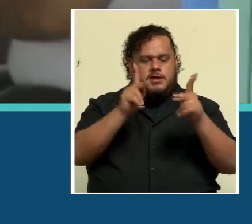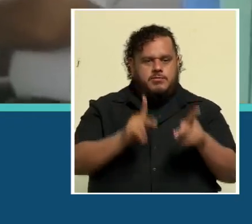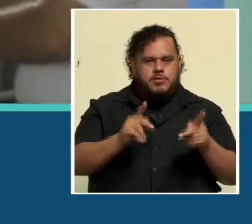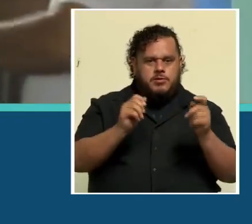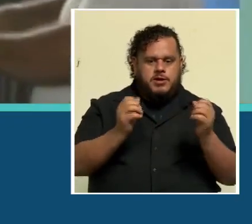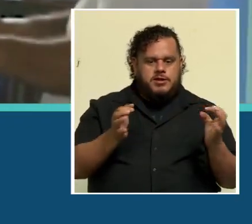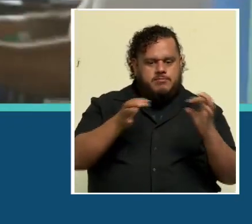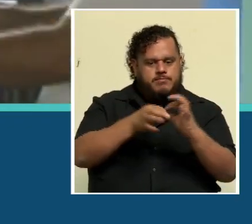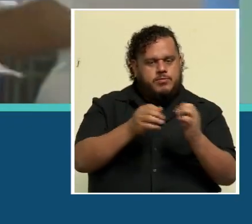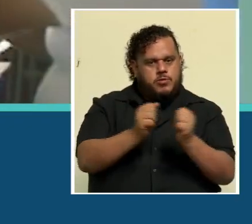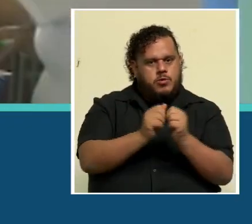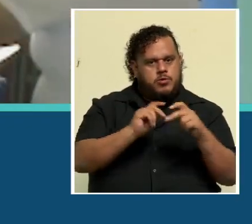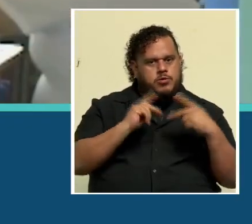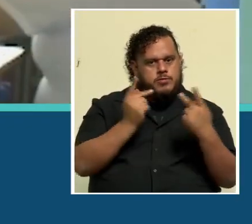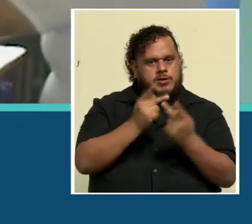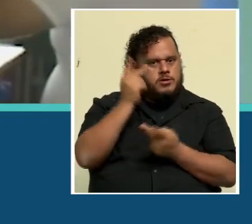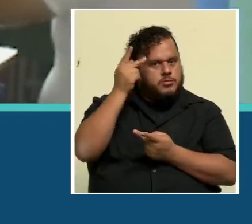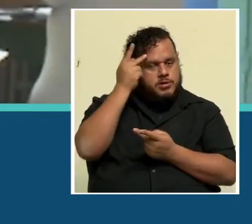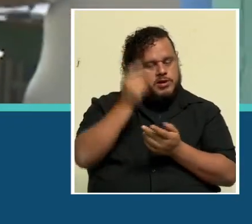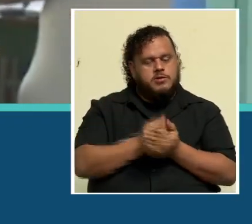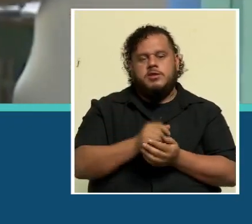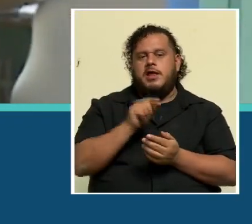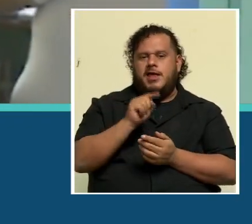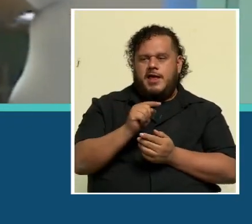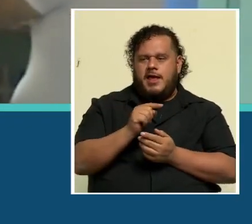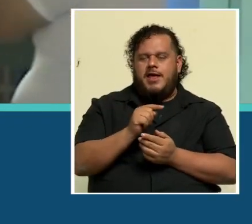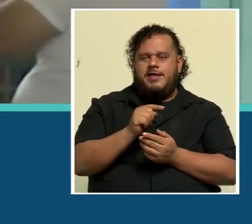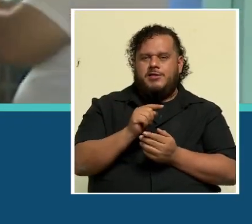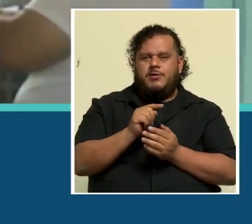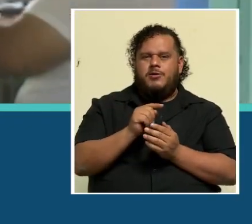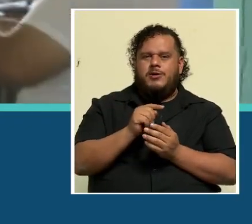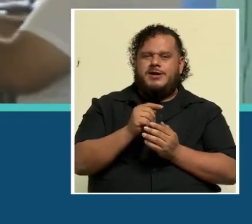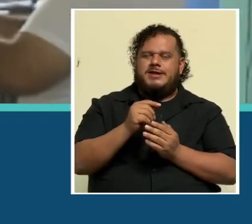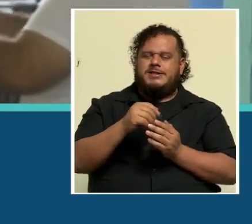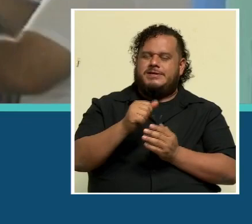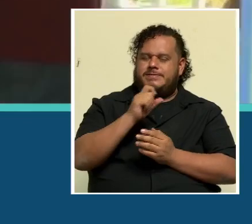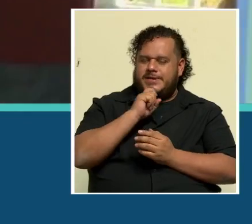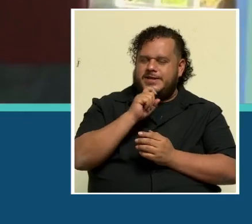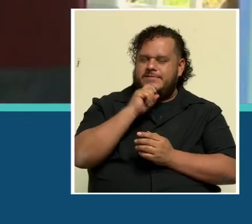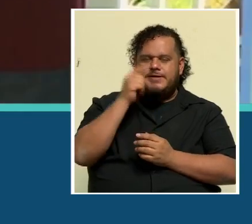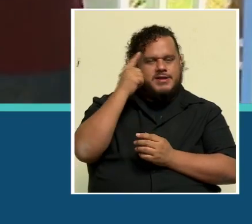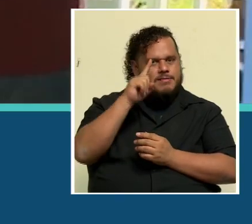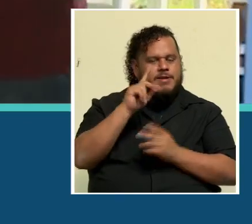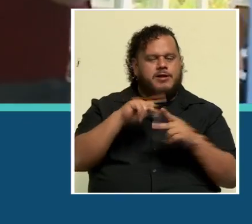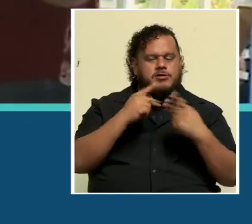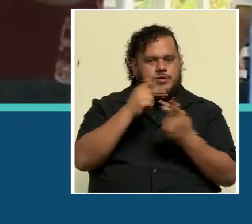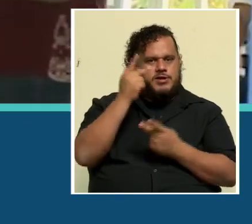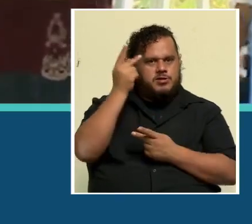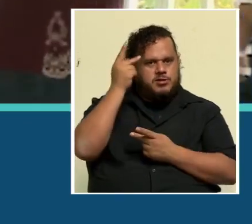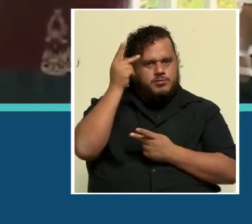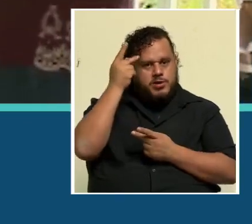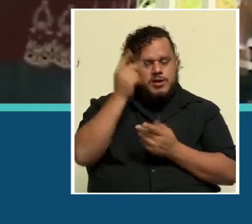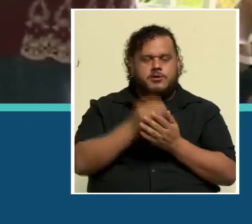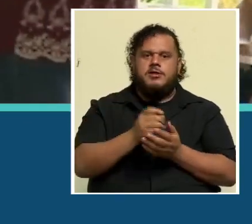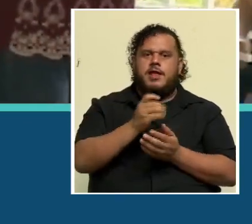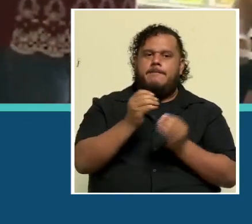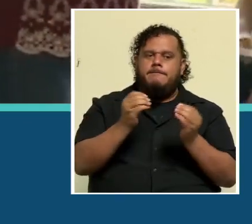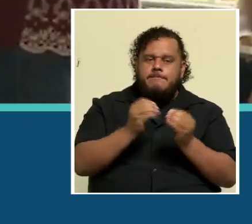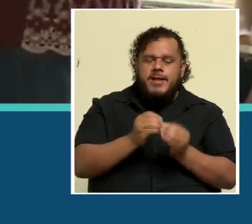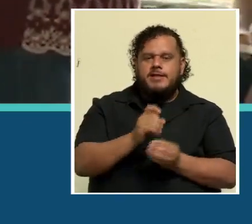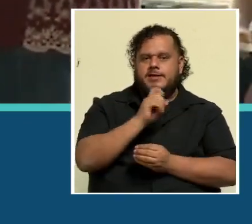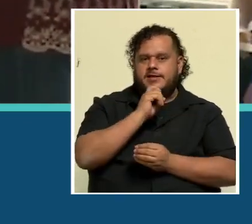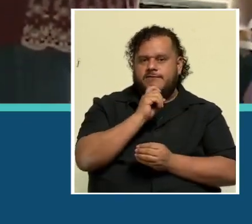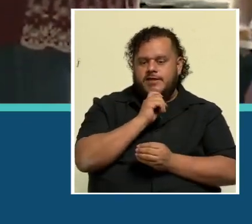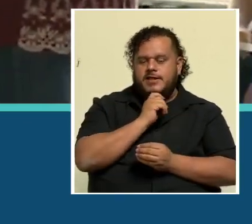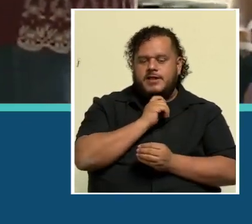partidos. Eso le pone cuesta arriba a los partidos la campaña, ¿verdad? En el sentido de, bueno, es más difícil convencer a la gente desde